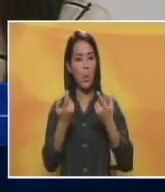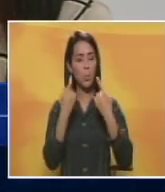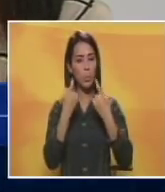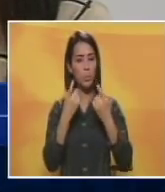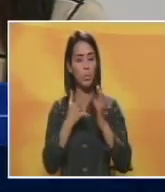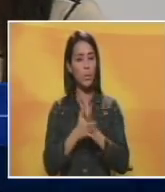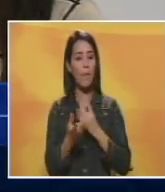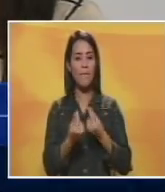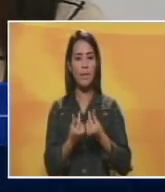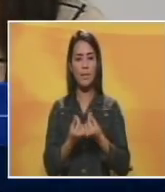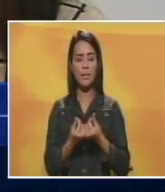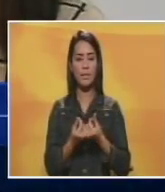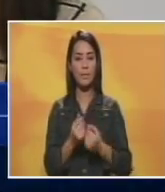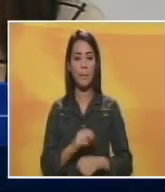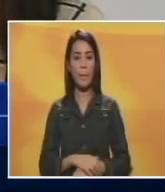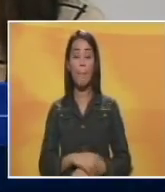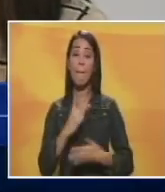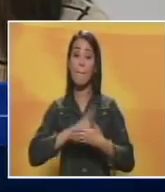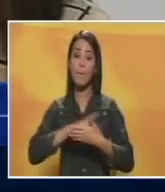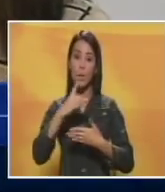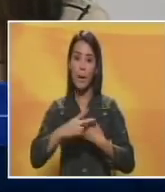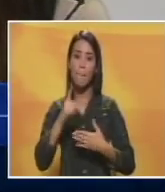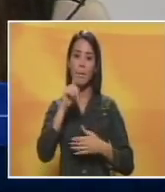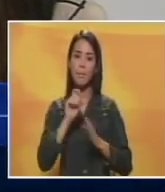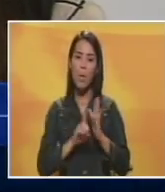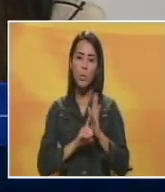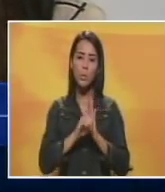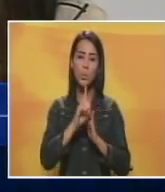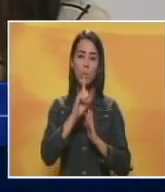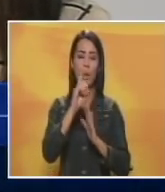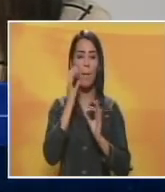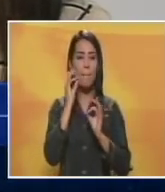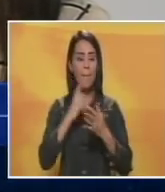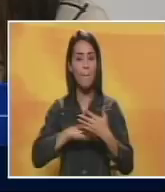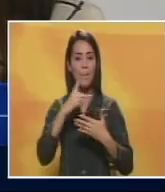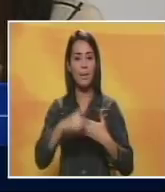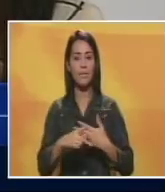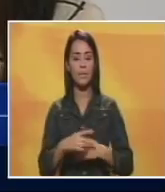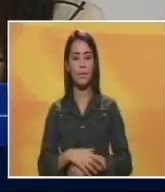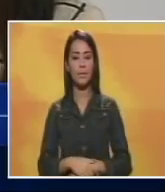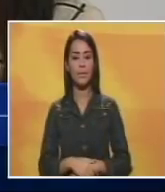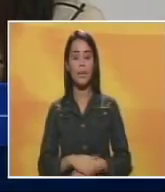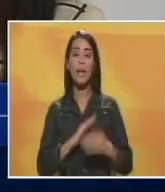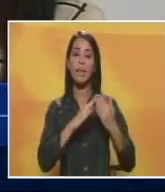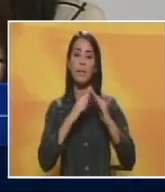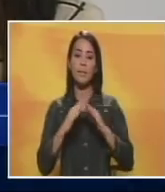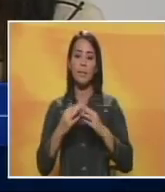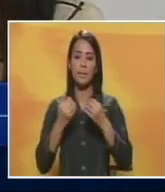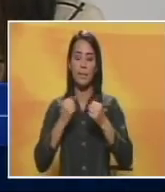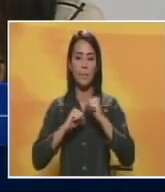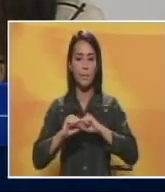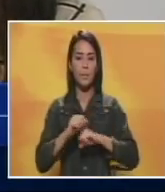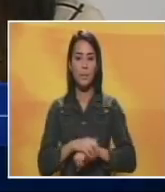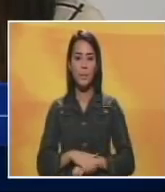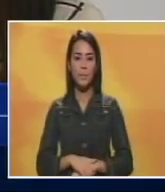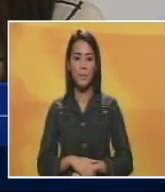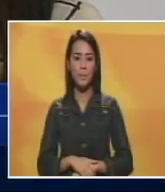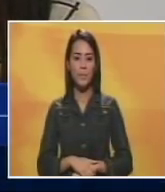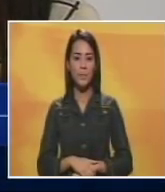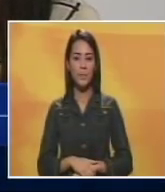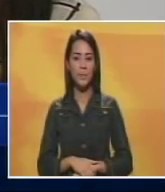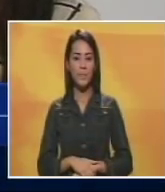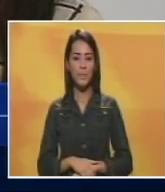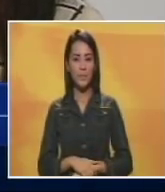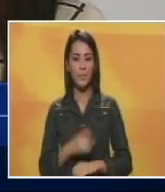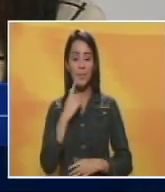finanzas hasta ya programas más desarrollados, por ejemplo el de emprendimiento comunitario, que va con desarrollo de modelo de negocios, para que